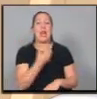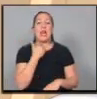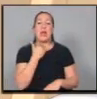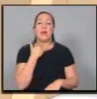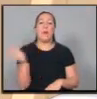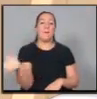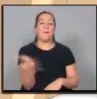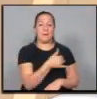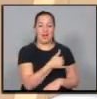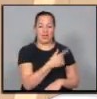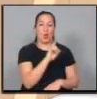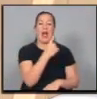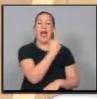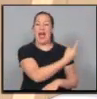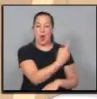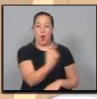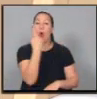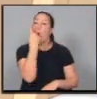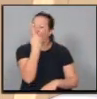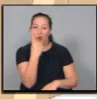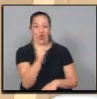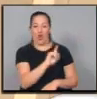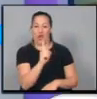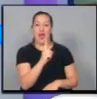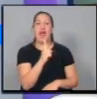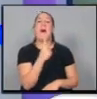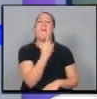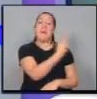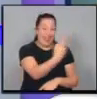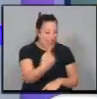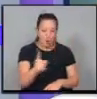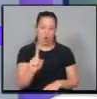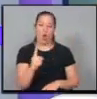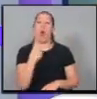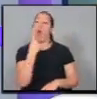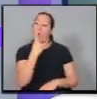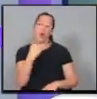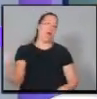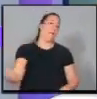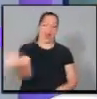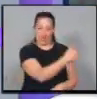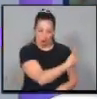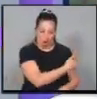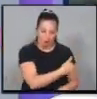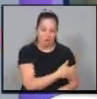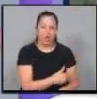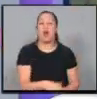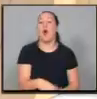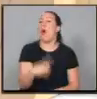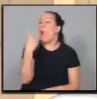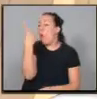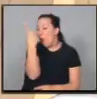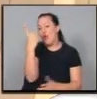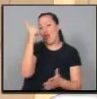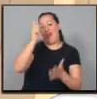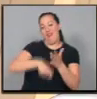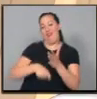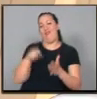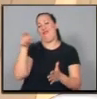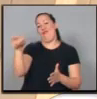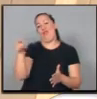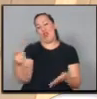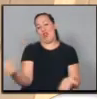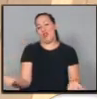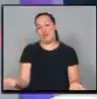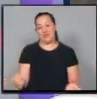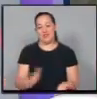sea, no es que uno para cada uno, sino uno para. No. Al estilo agrodis. Uno para repartir. Autografiado por vos. Mínimo. Bueno, nos